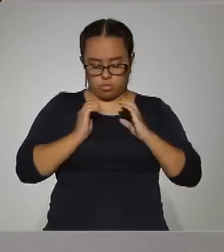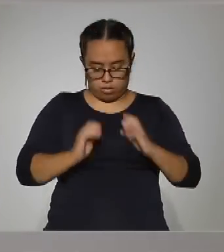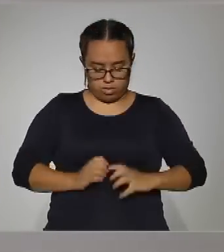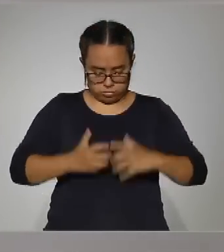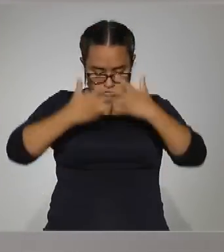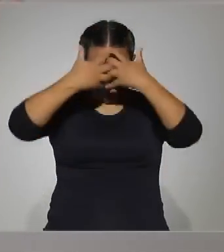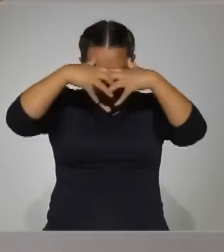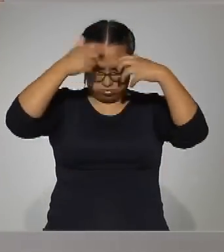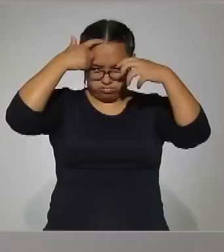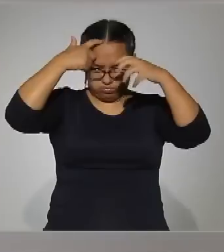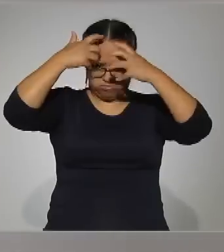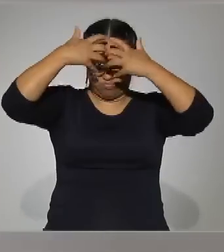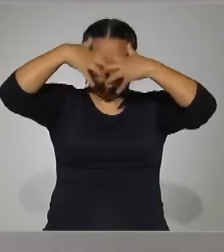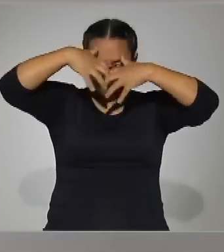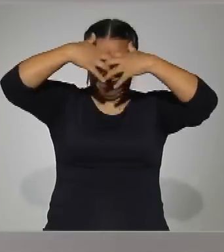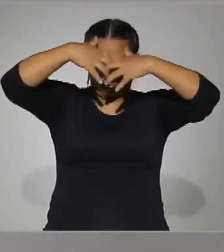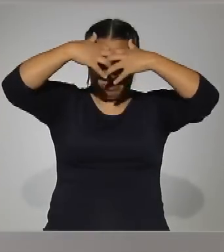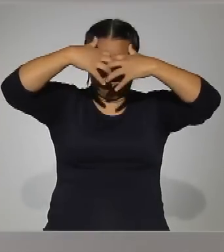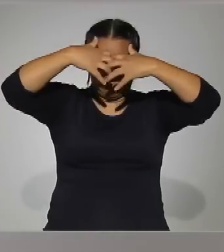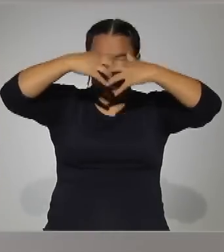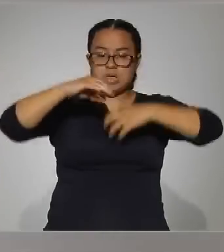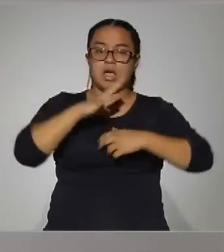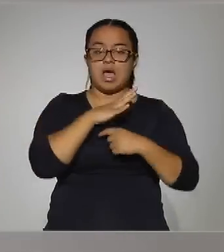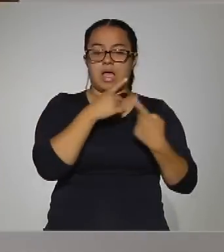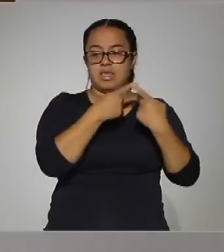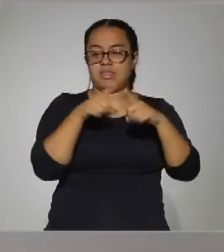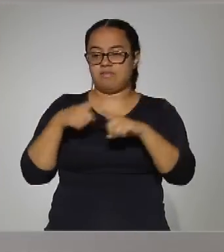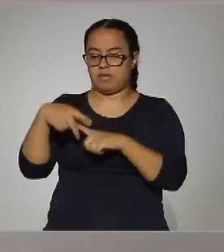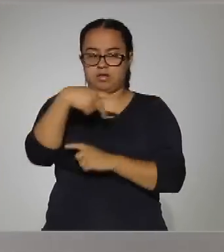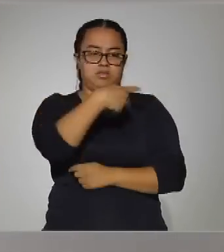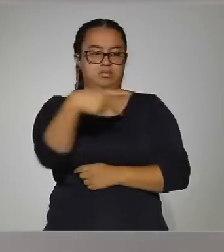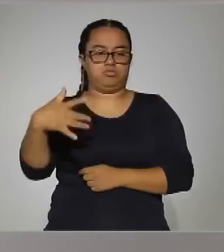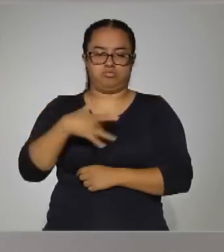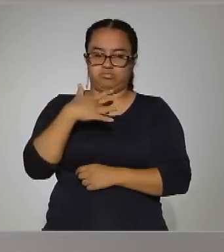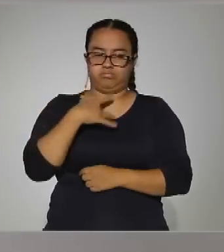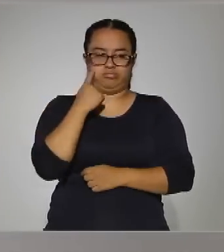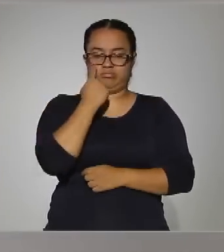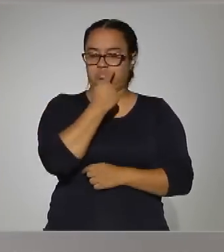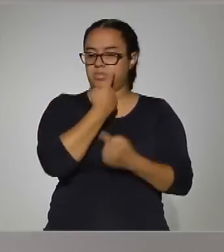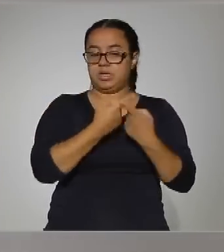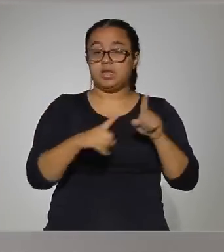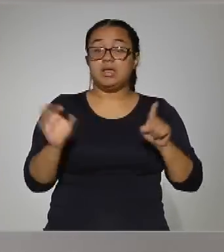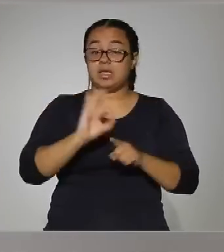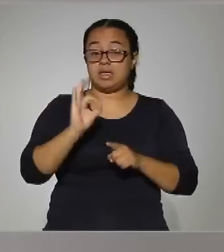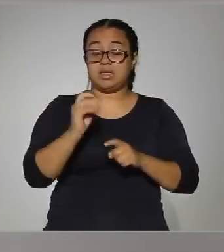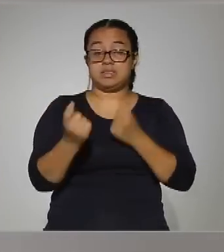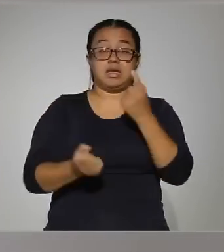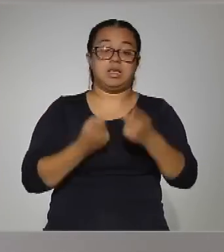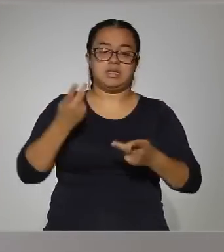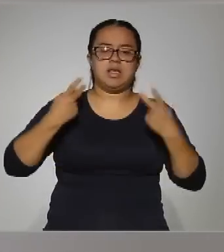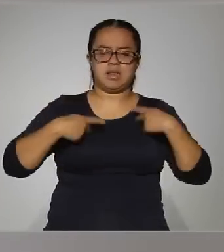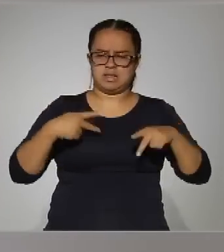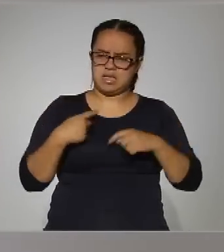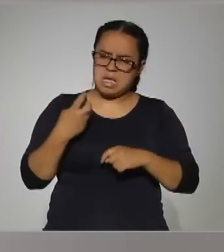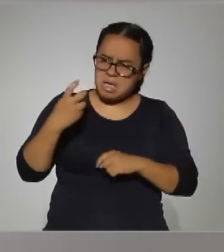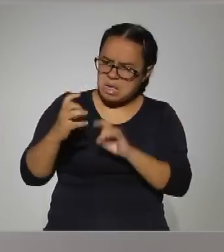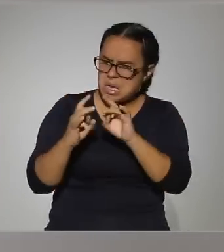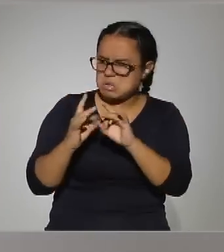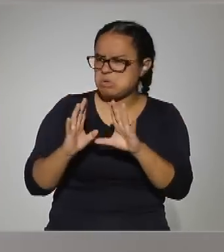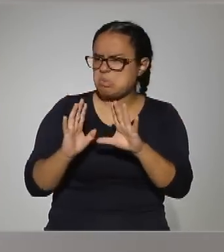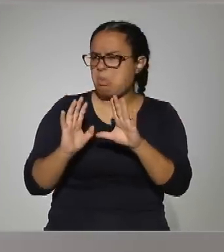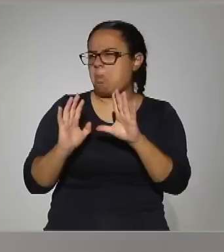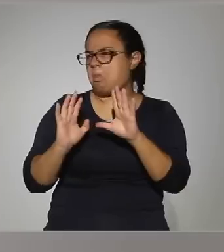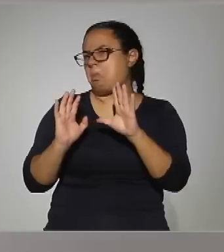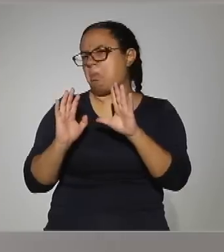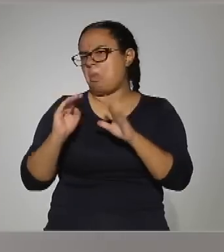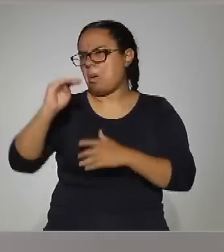nuestro cerebro como se estructura, tenemos diferentes formas de reaccionar. Hay personas que a lo mejor ante ese evento exactamente se